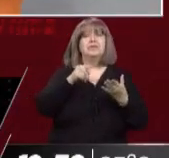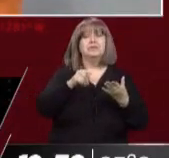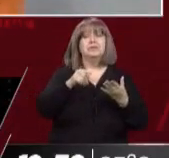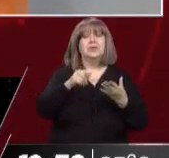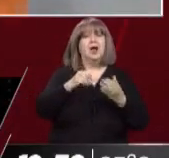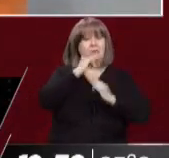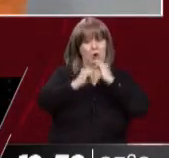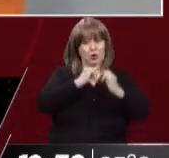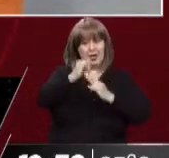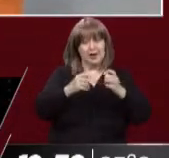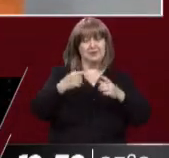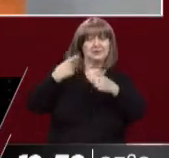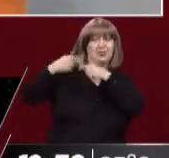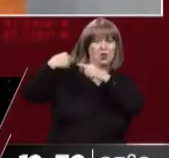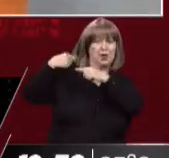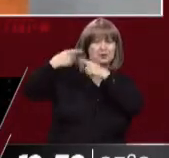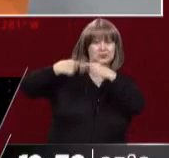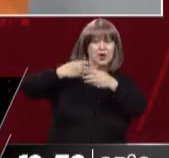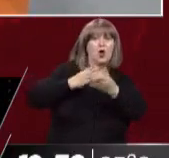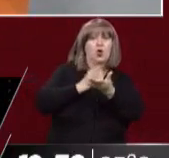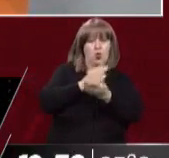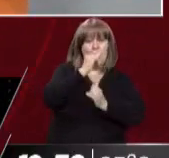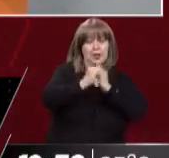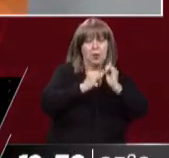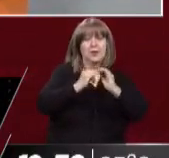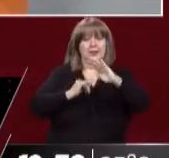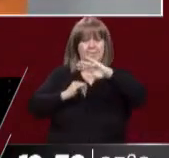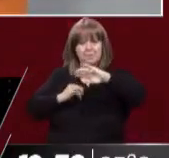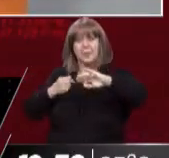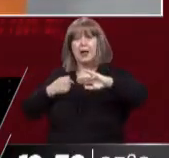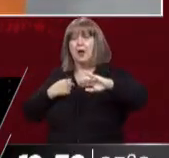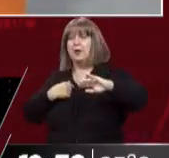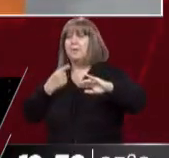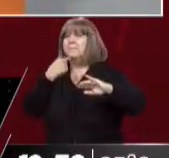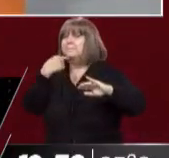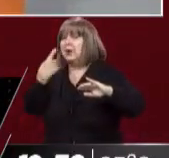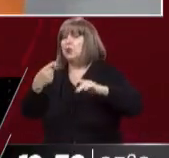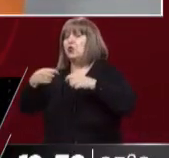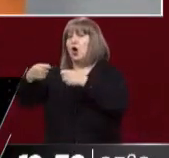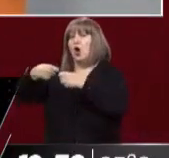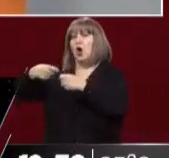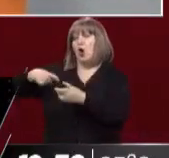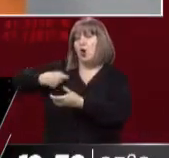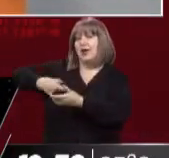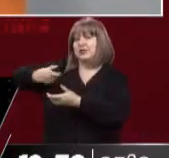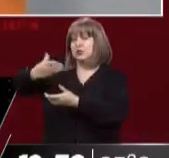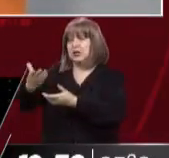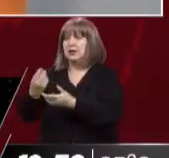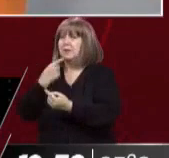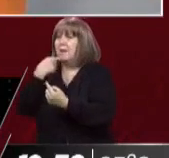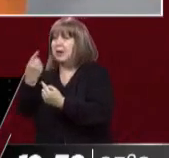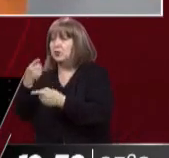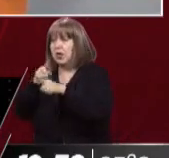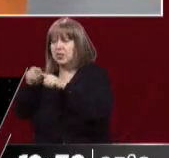comunicarnos si bien hemos insistido en tratar de tener su palabra hasta el momento no ha habido una explicación